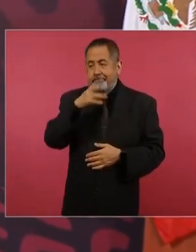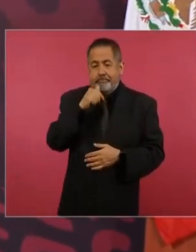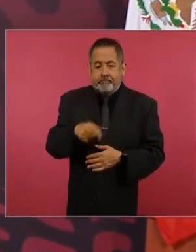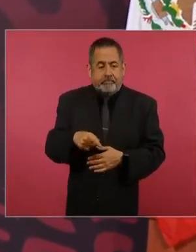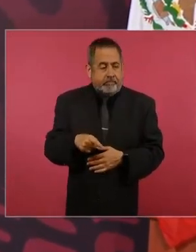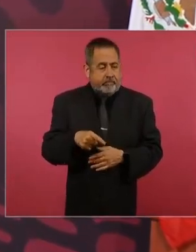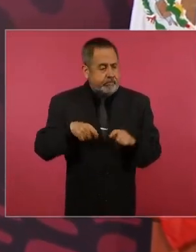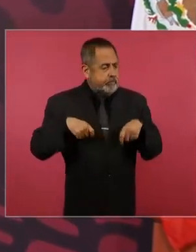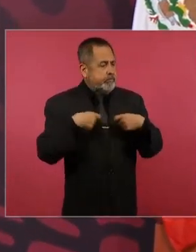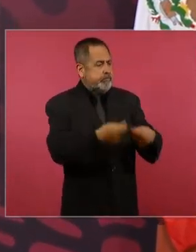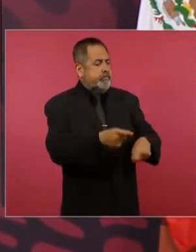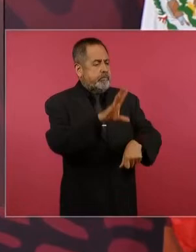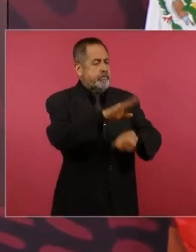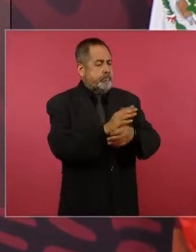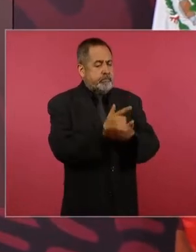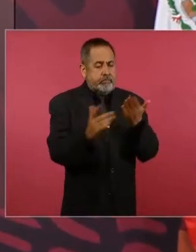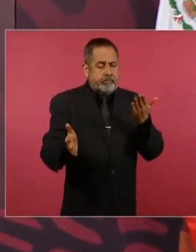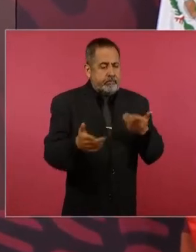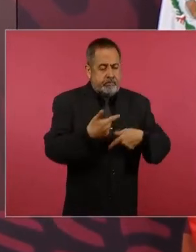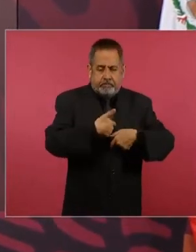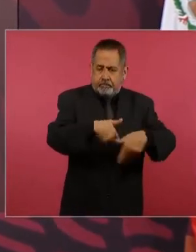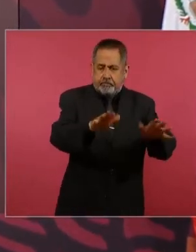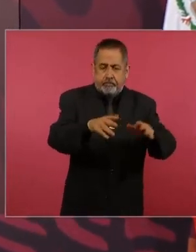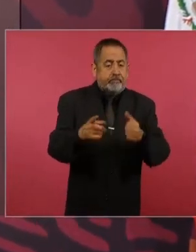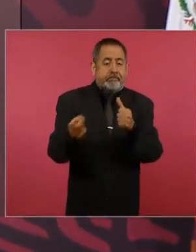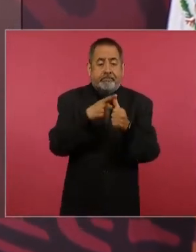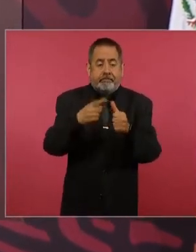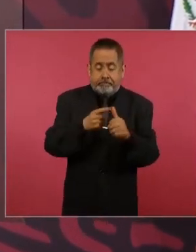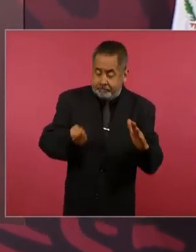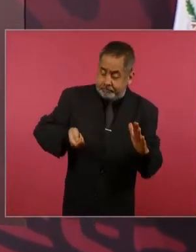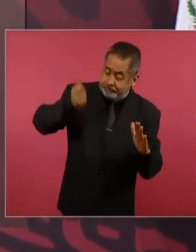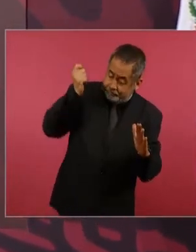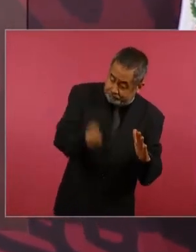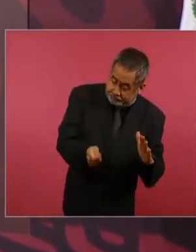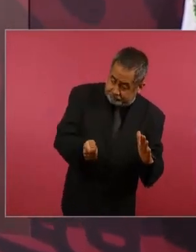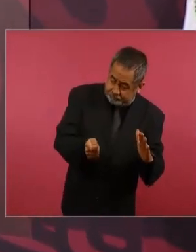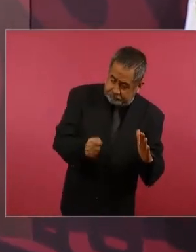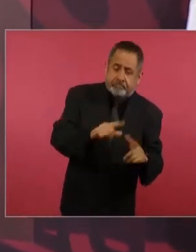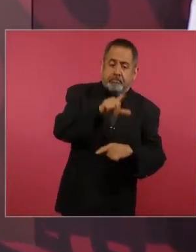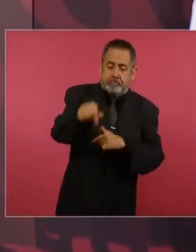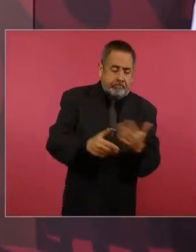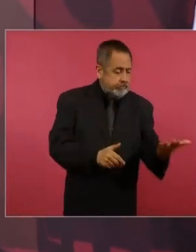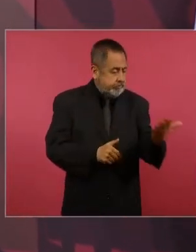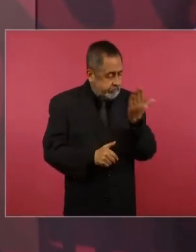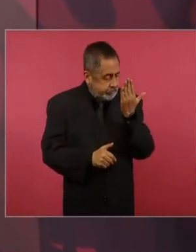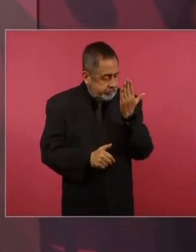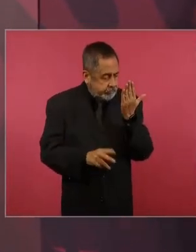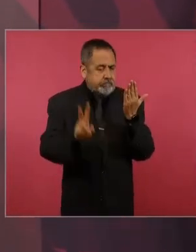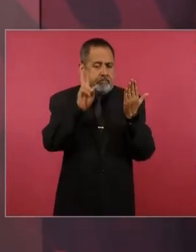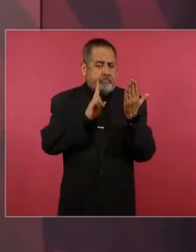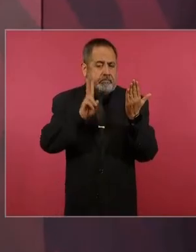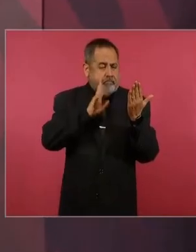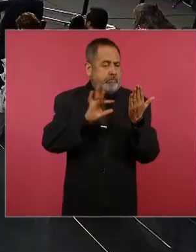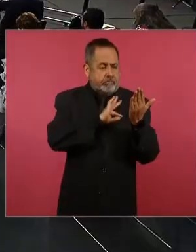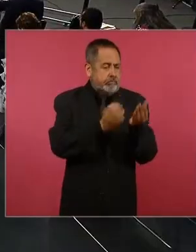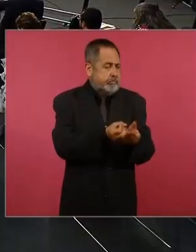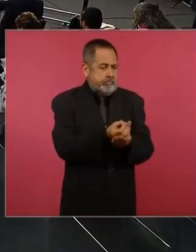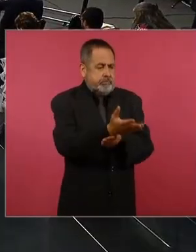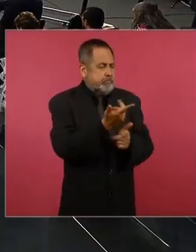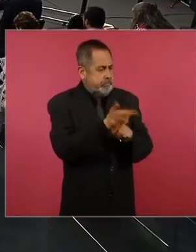la amnistía si no hay una sentencia. Entonces, hay que ver de qué se trata.